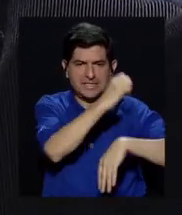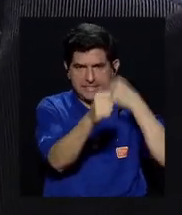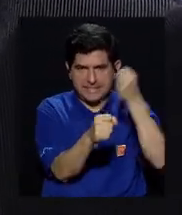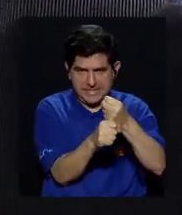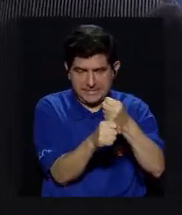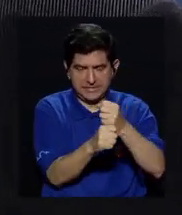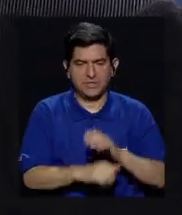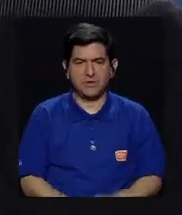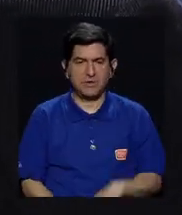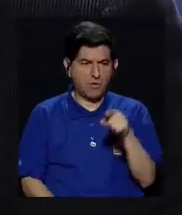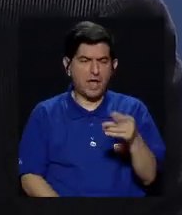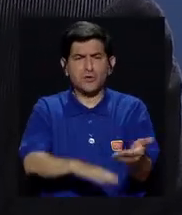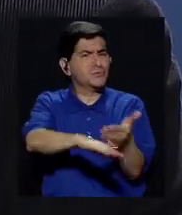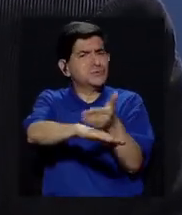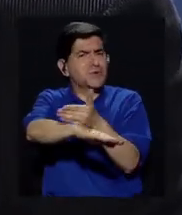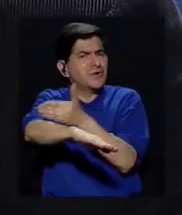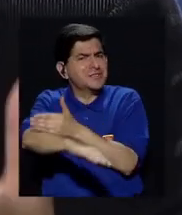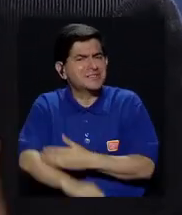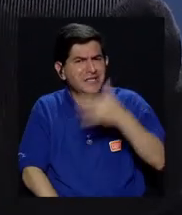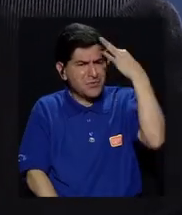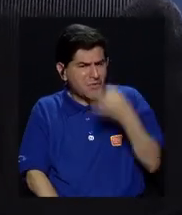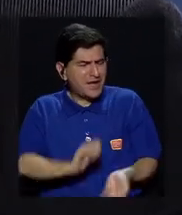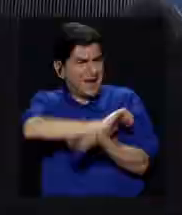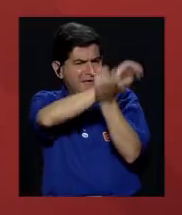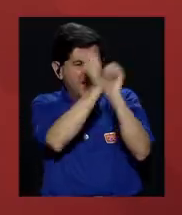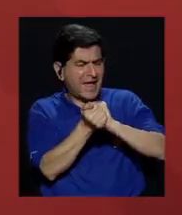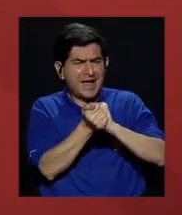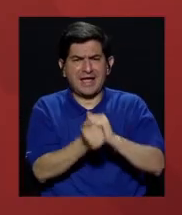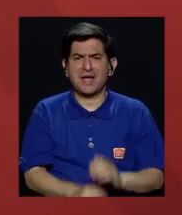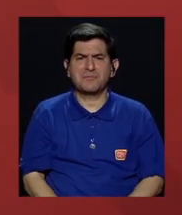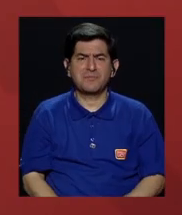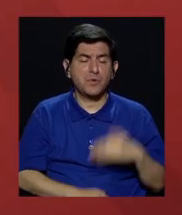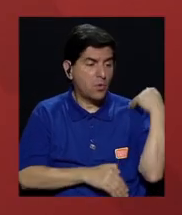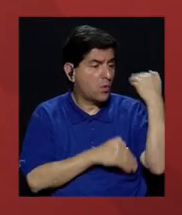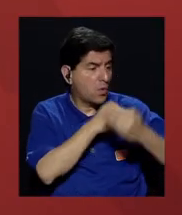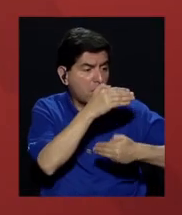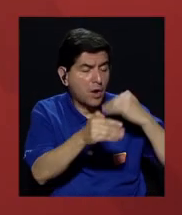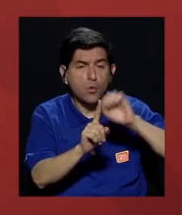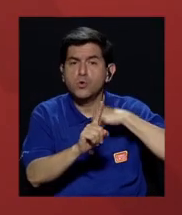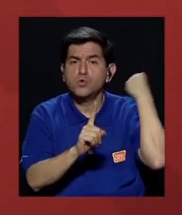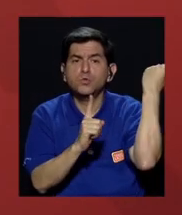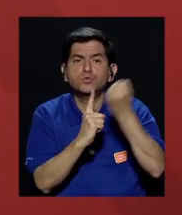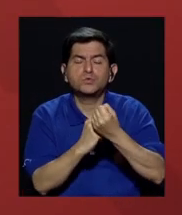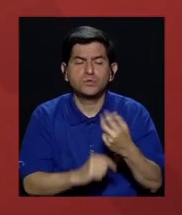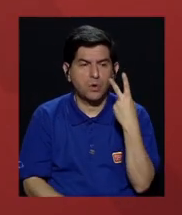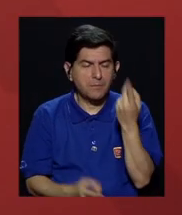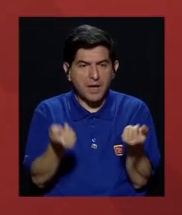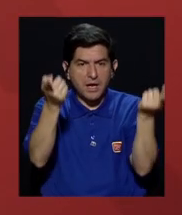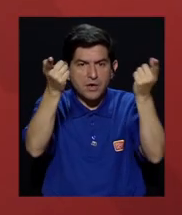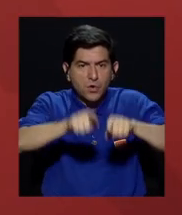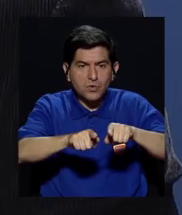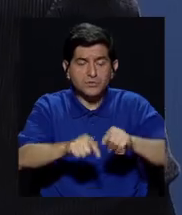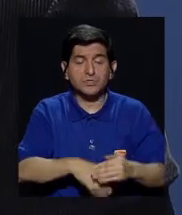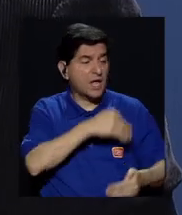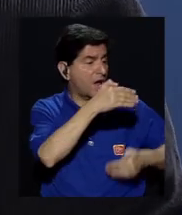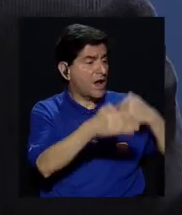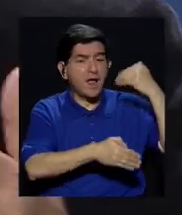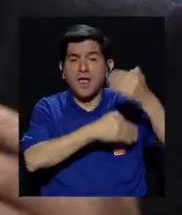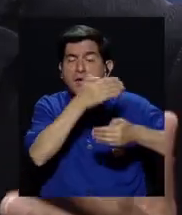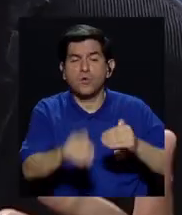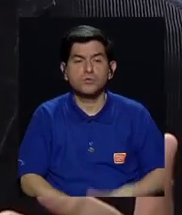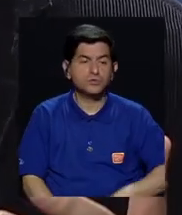que son más progre que creen más en los cambios de la sociedad en la evolución de la sociedad que ven lo que está pasando como una evolución